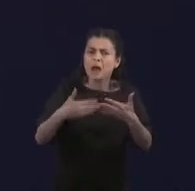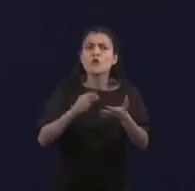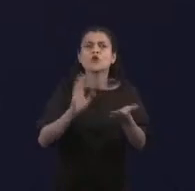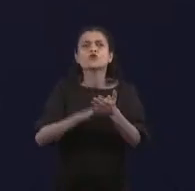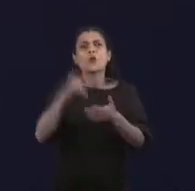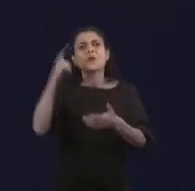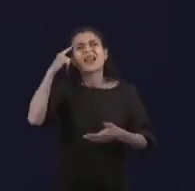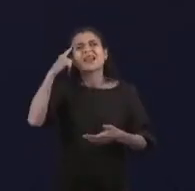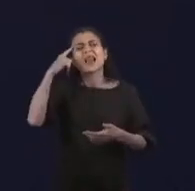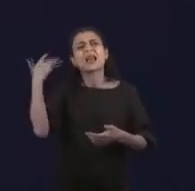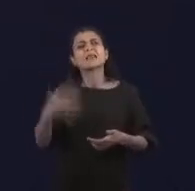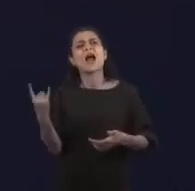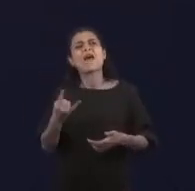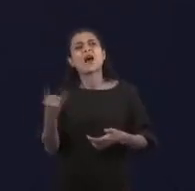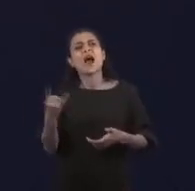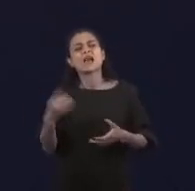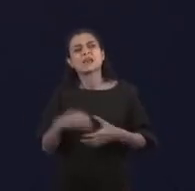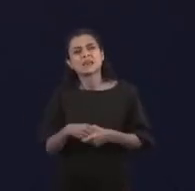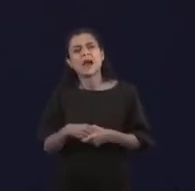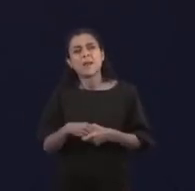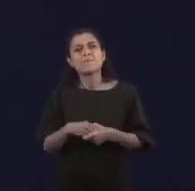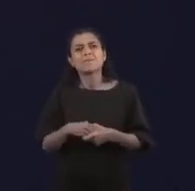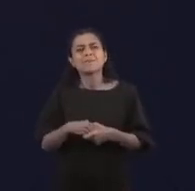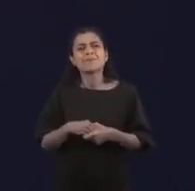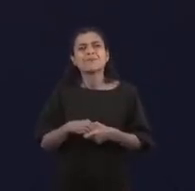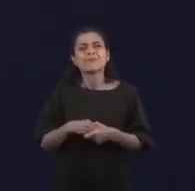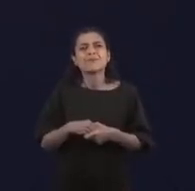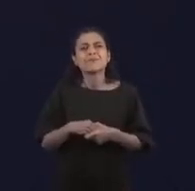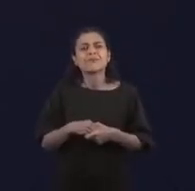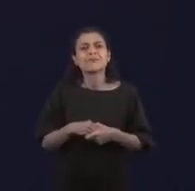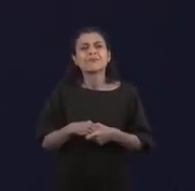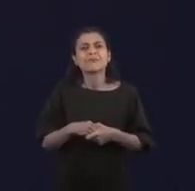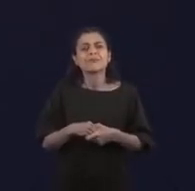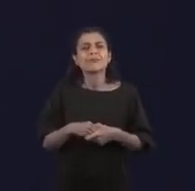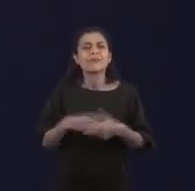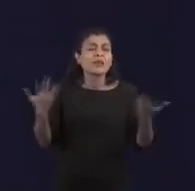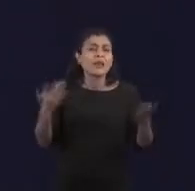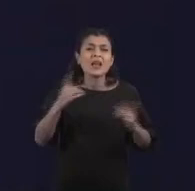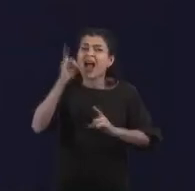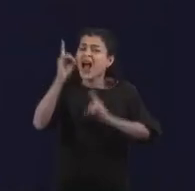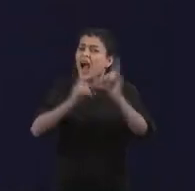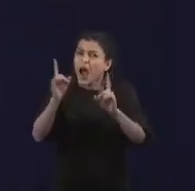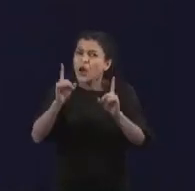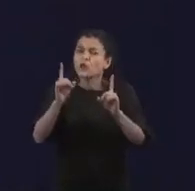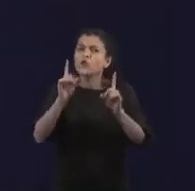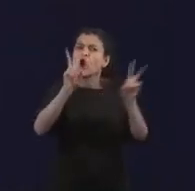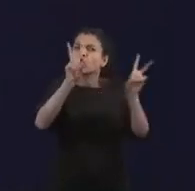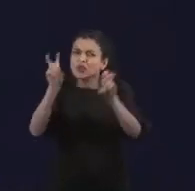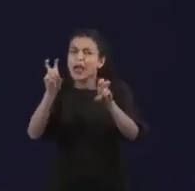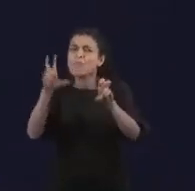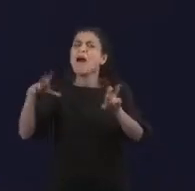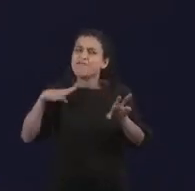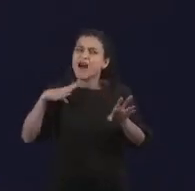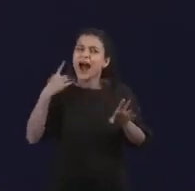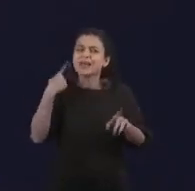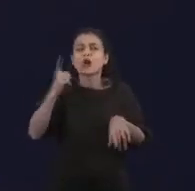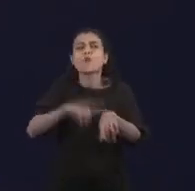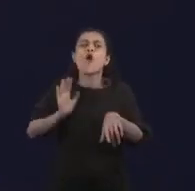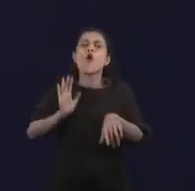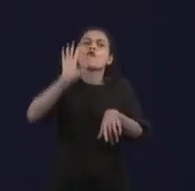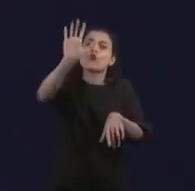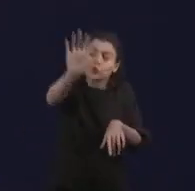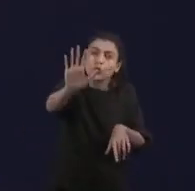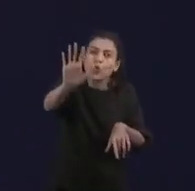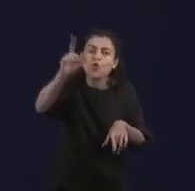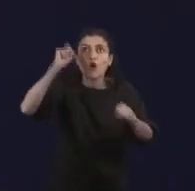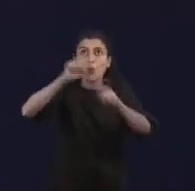inteligencia artificial, con todos los miedos, por supuesto, que hay detrás de la inteligencia artificial, algunos tal vez más reales que otros y algunos mucho más